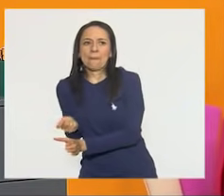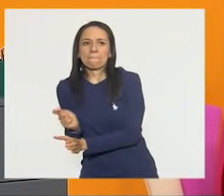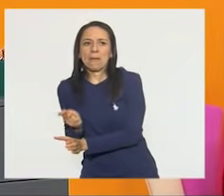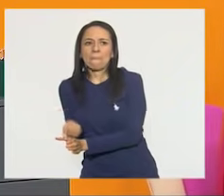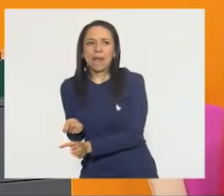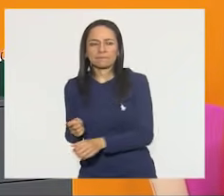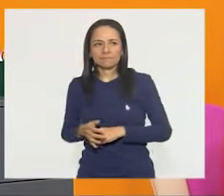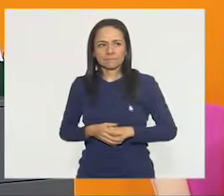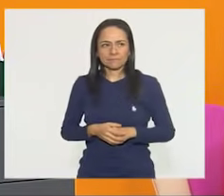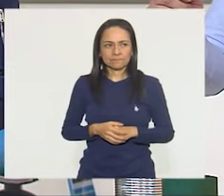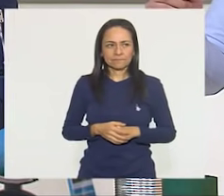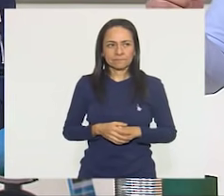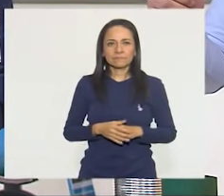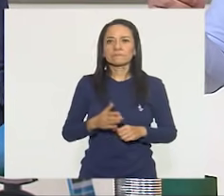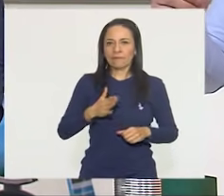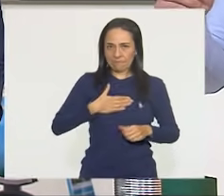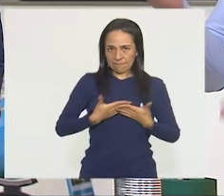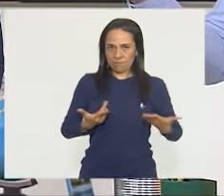Ahora yo.